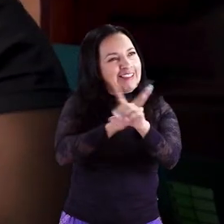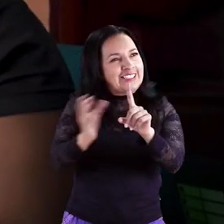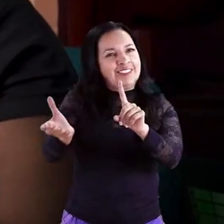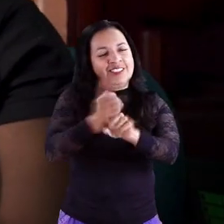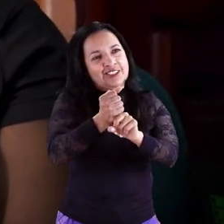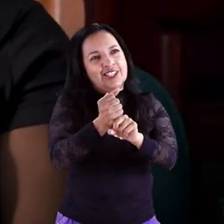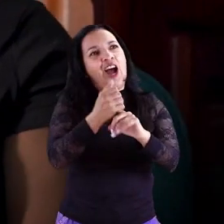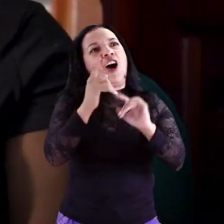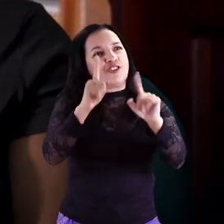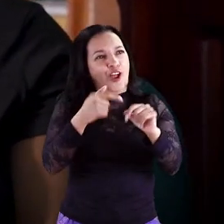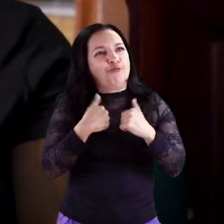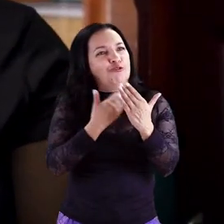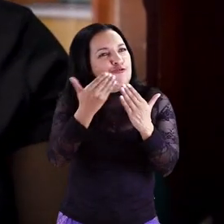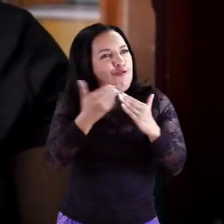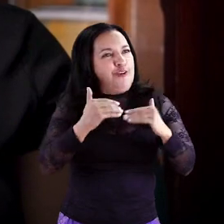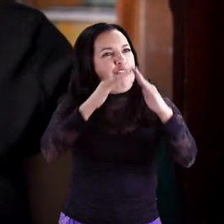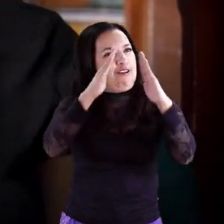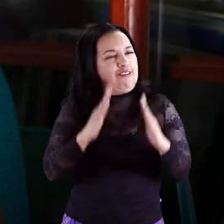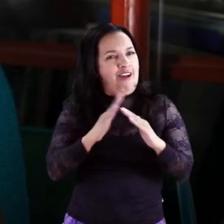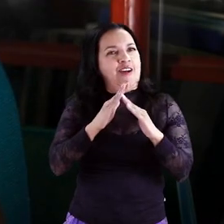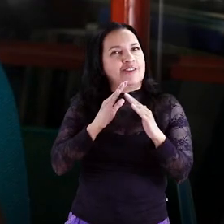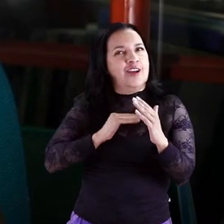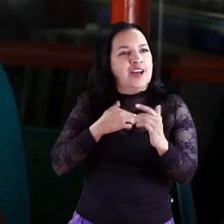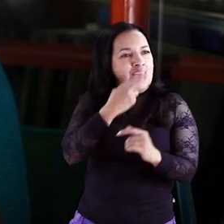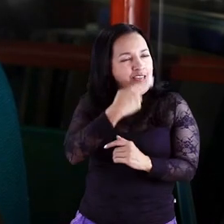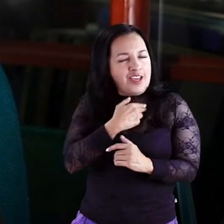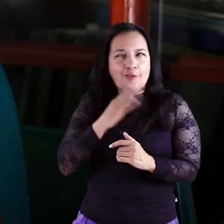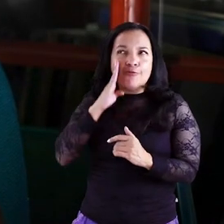Ahora actualmente compré mi casa. Mi